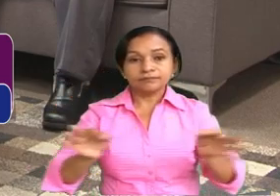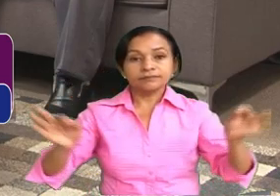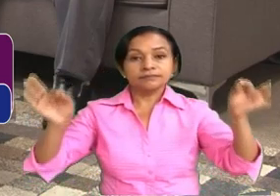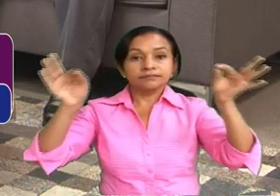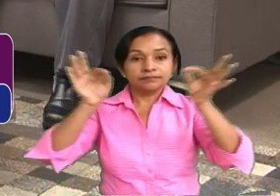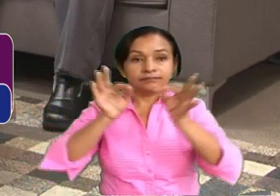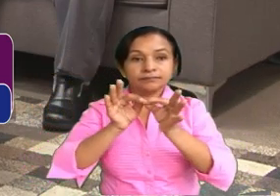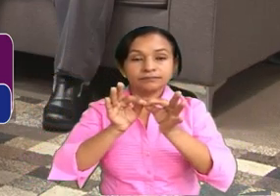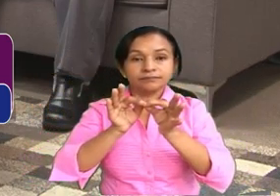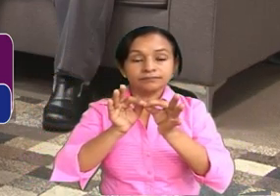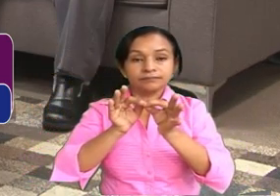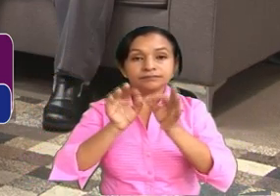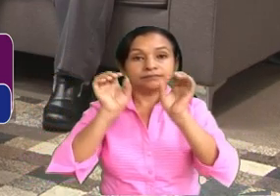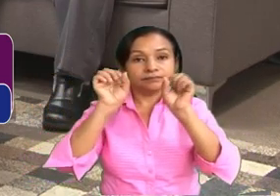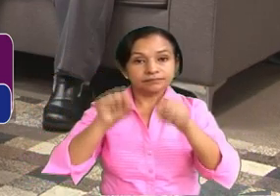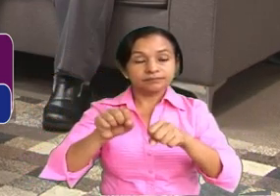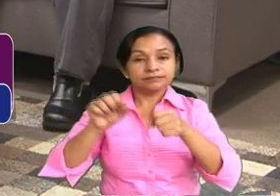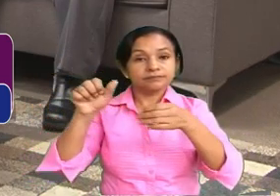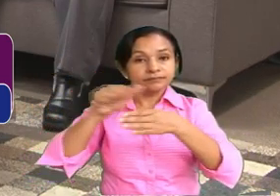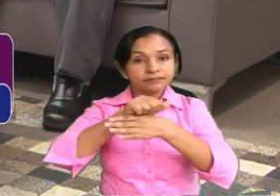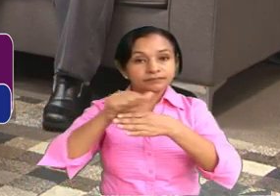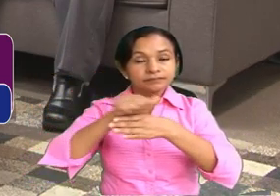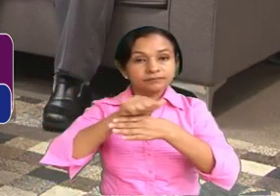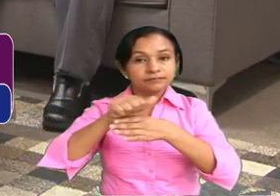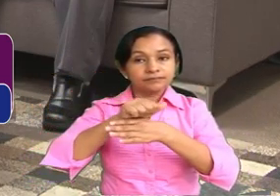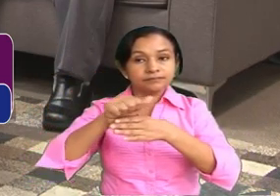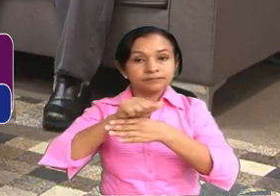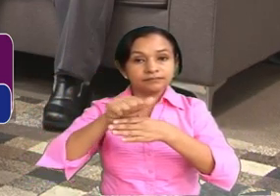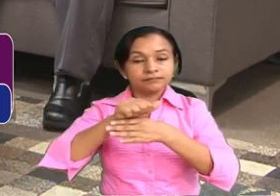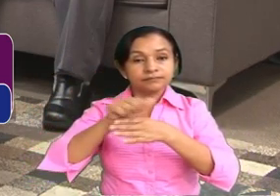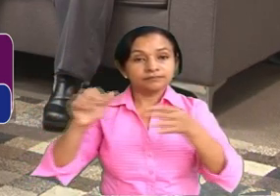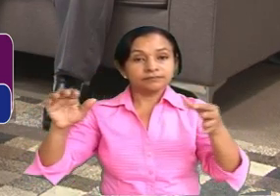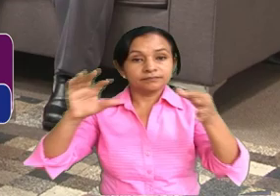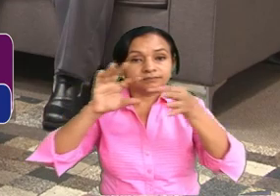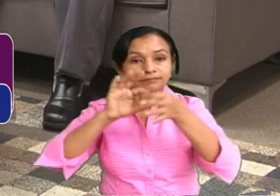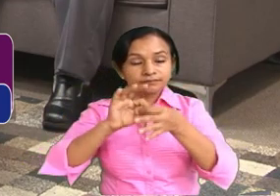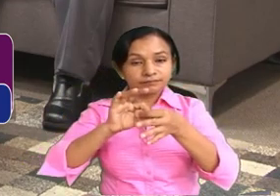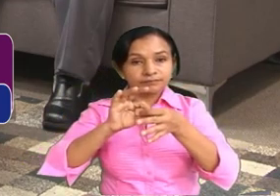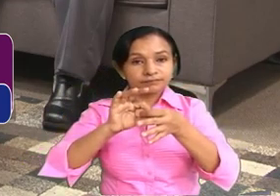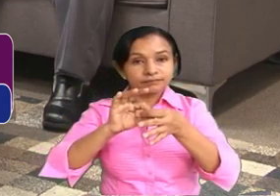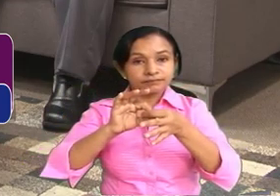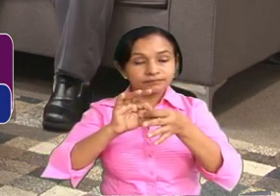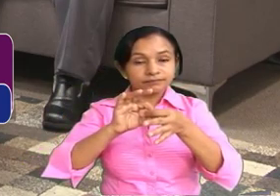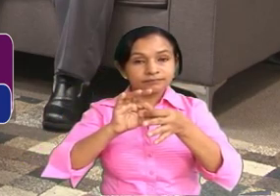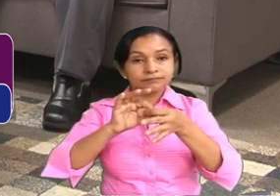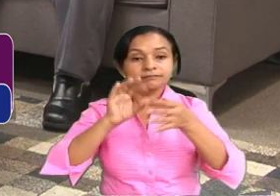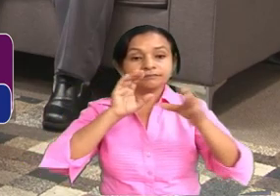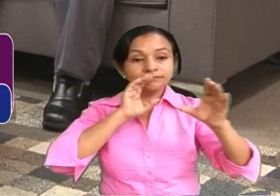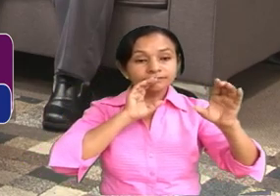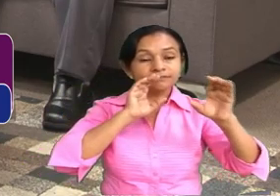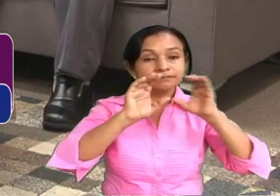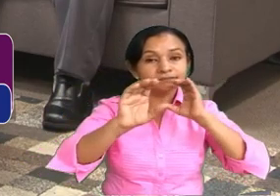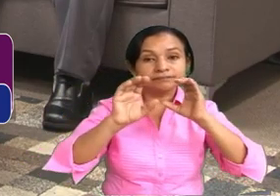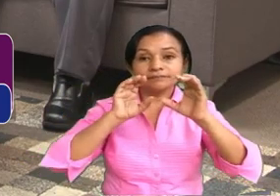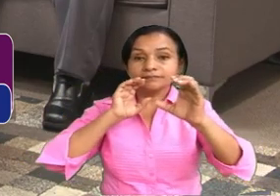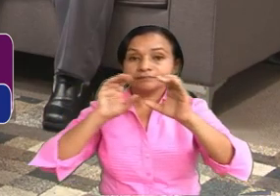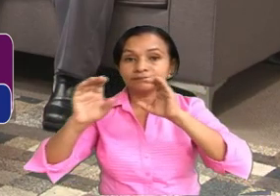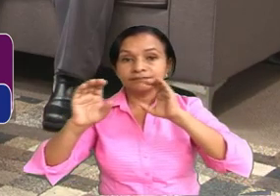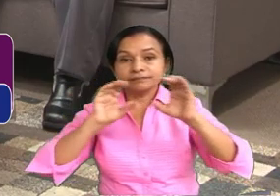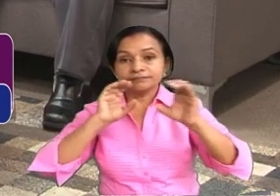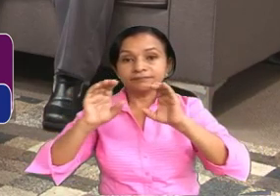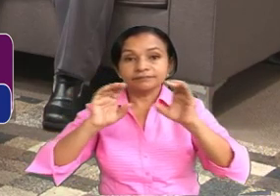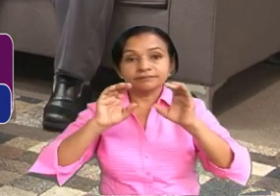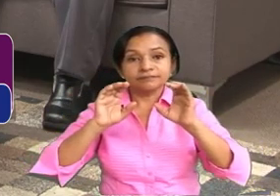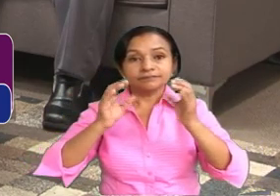importante que pongamos en práctica eso, la unidad, la comunicación